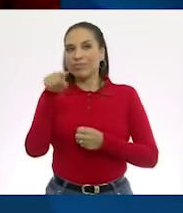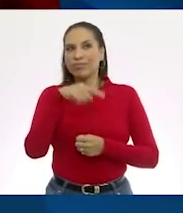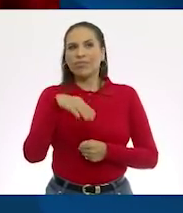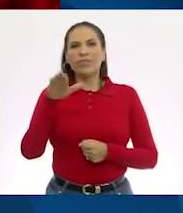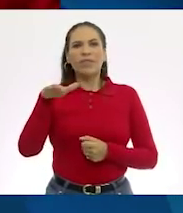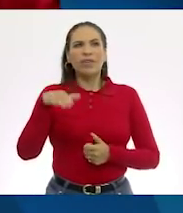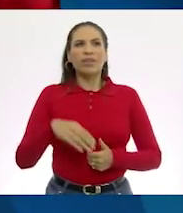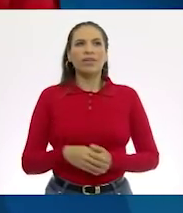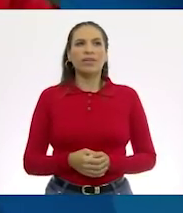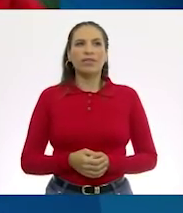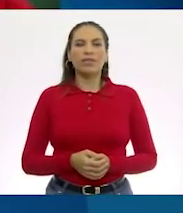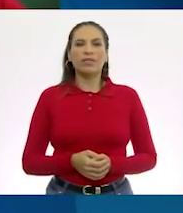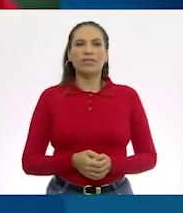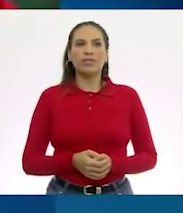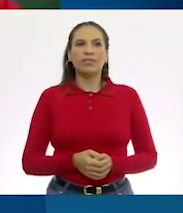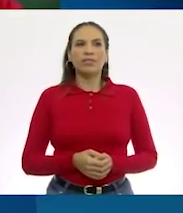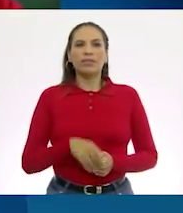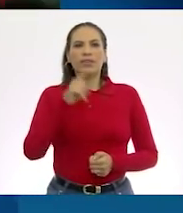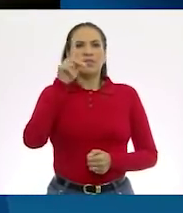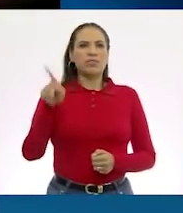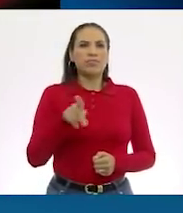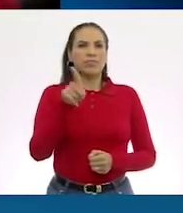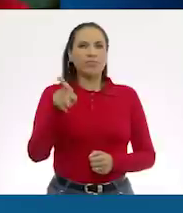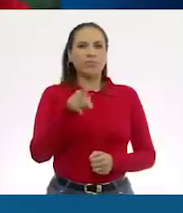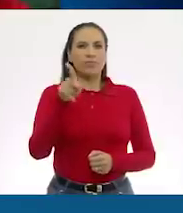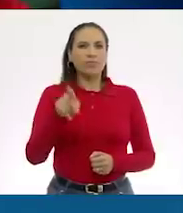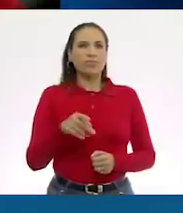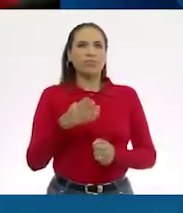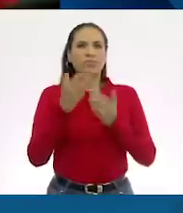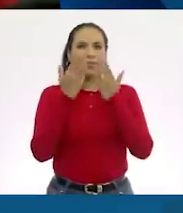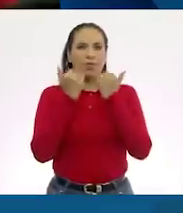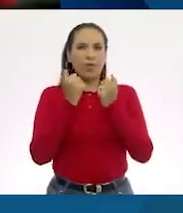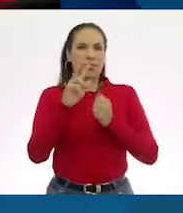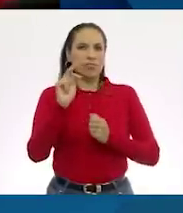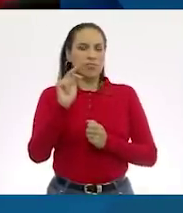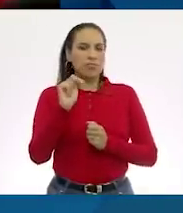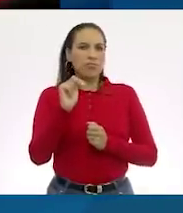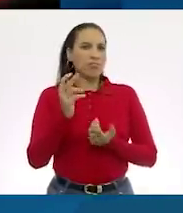Oye, ¿y ahí en tu pueblo tampoco hay tele?